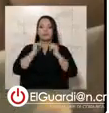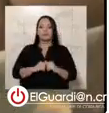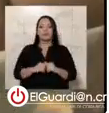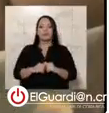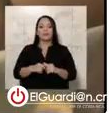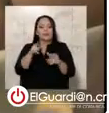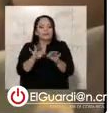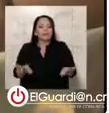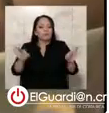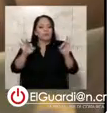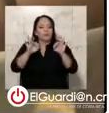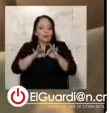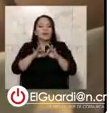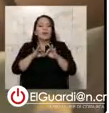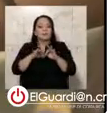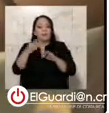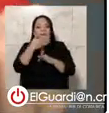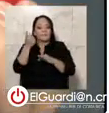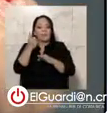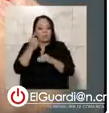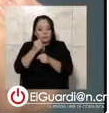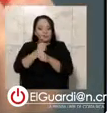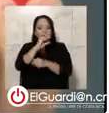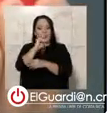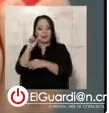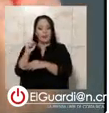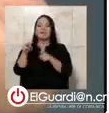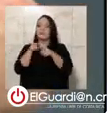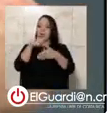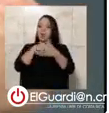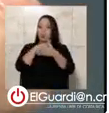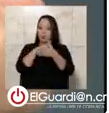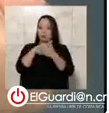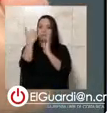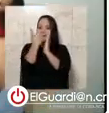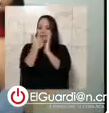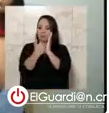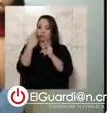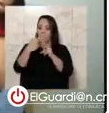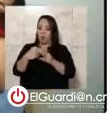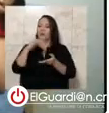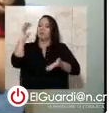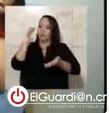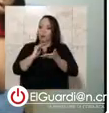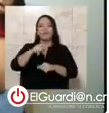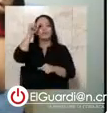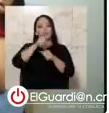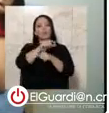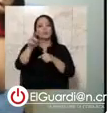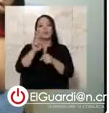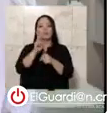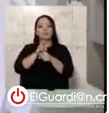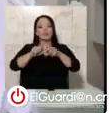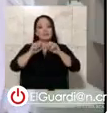que es fundamental para un mejor desempeño de la Caja y en la lucha con las listas de espera. Recuerde utilizar las